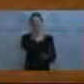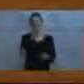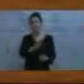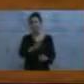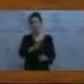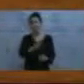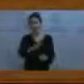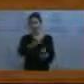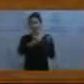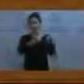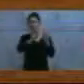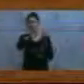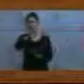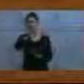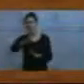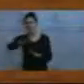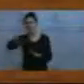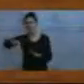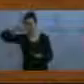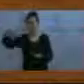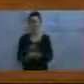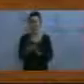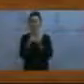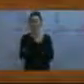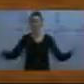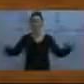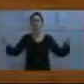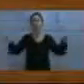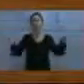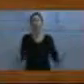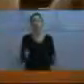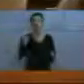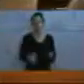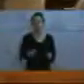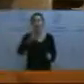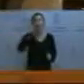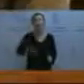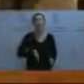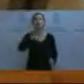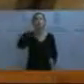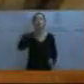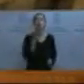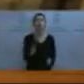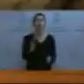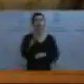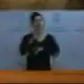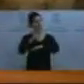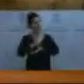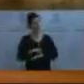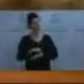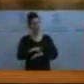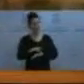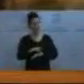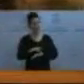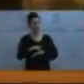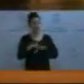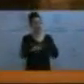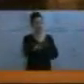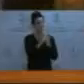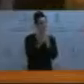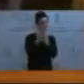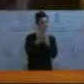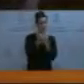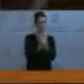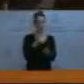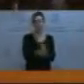3.633 euros al año, si esa niña de 2 años estudiase medicina, pagaría una matrícula